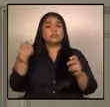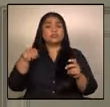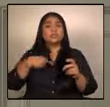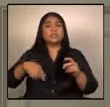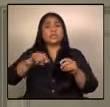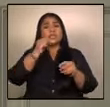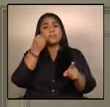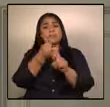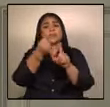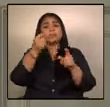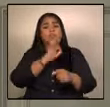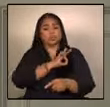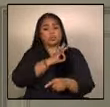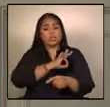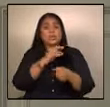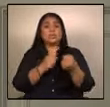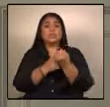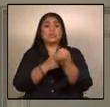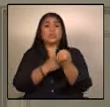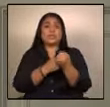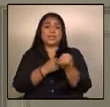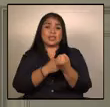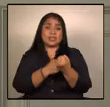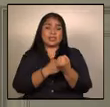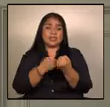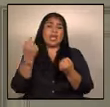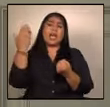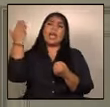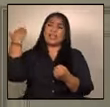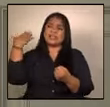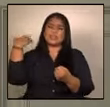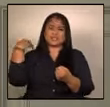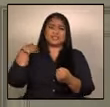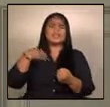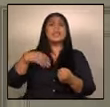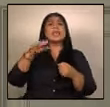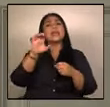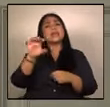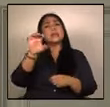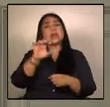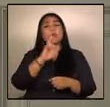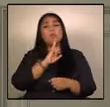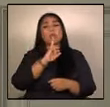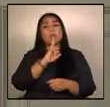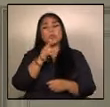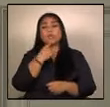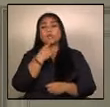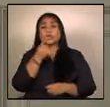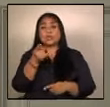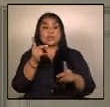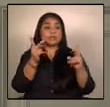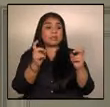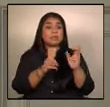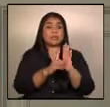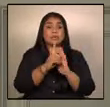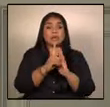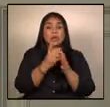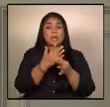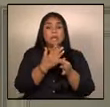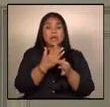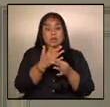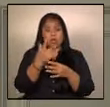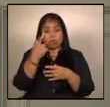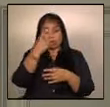impacto social y sostenibilidad. Hace unos meses, en enero, en Honduras, se abordó el tema de desarrollo de mano de obra